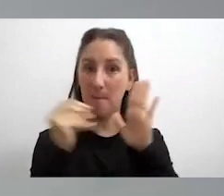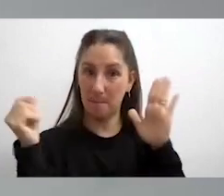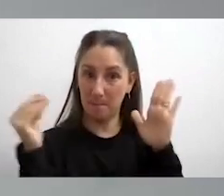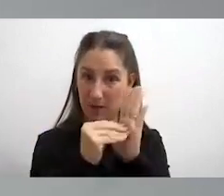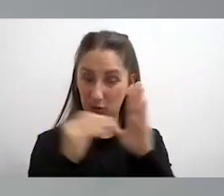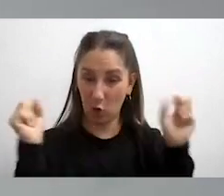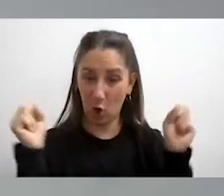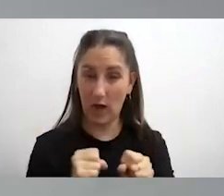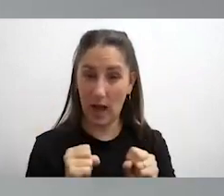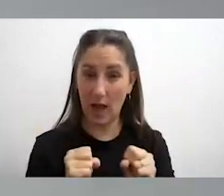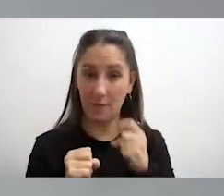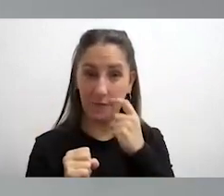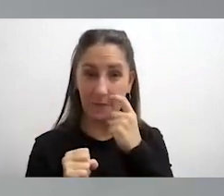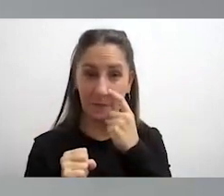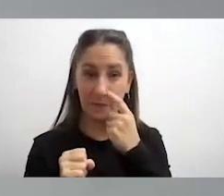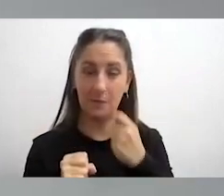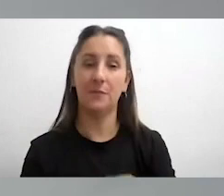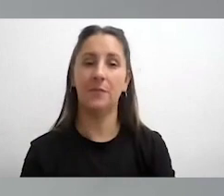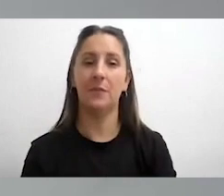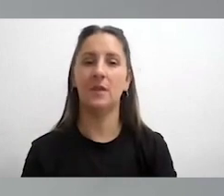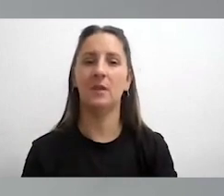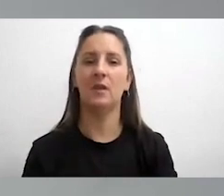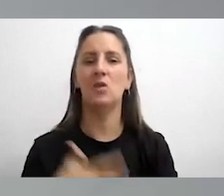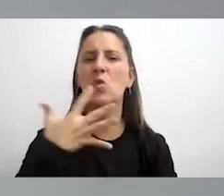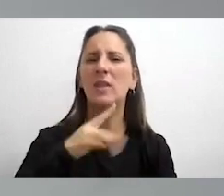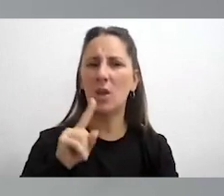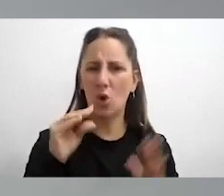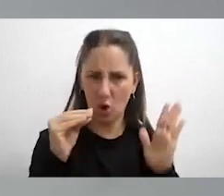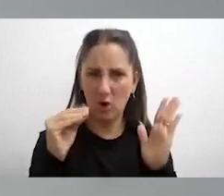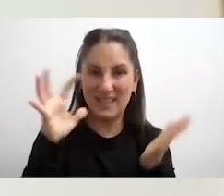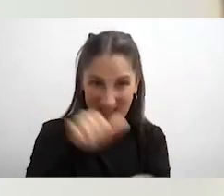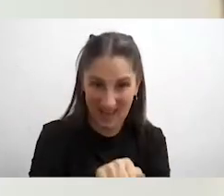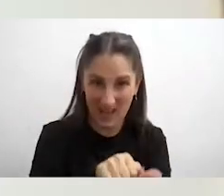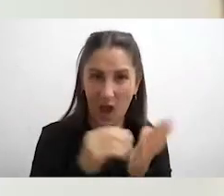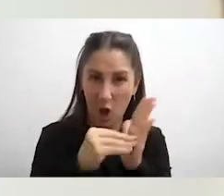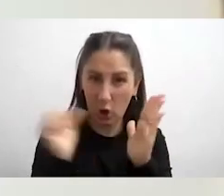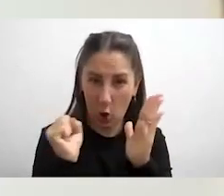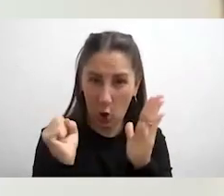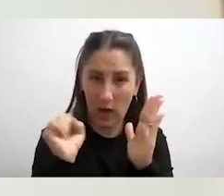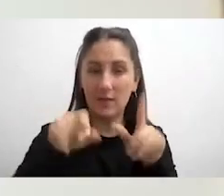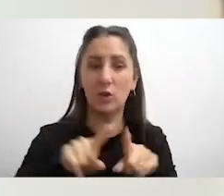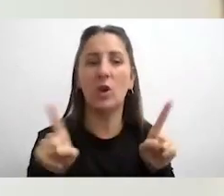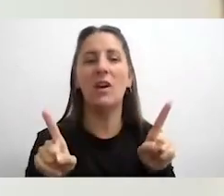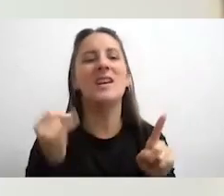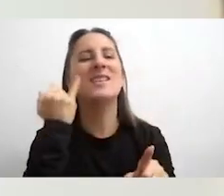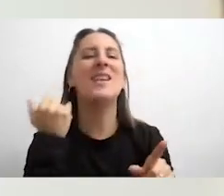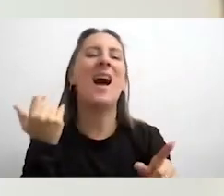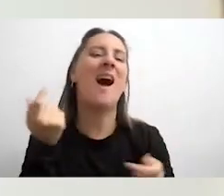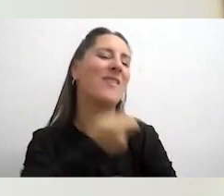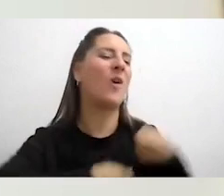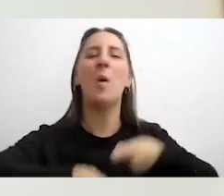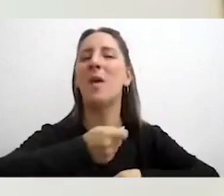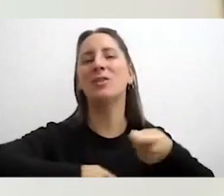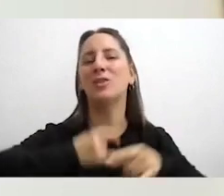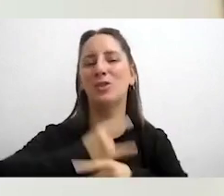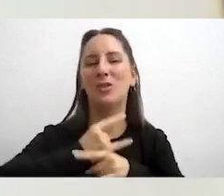No aclara no entiendo si lo congela. Eso ya es una práctica comercial. Desconozco si, no